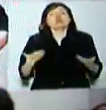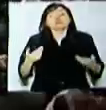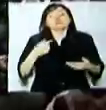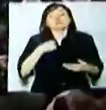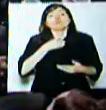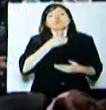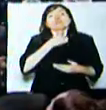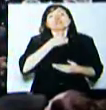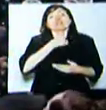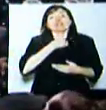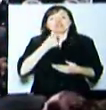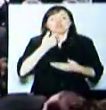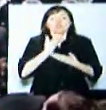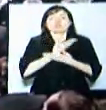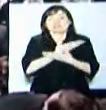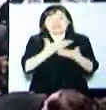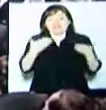agradecerles